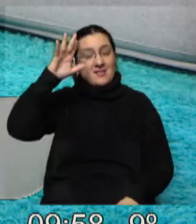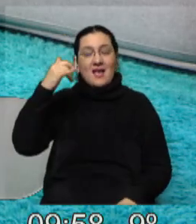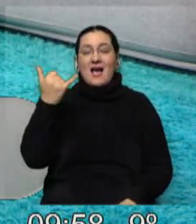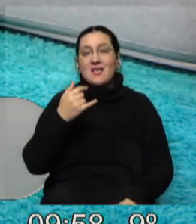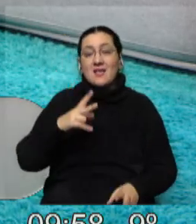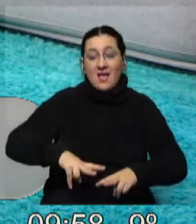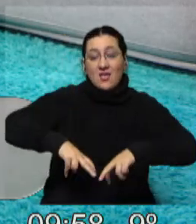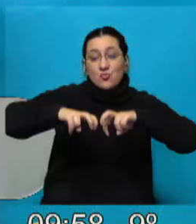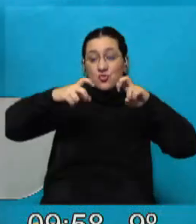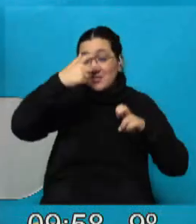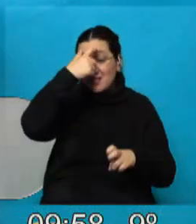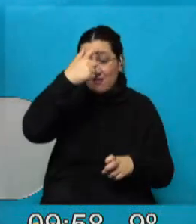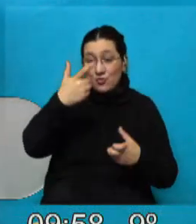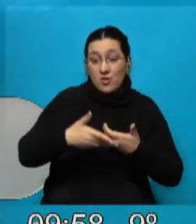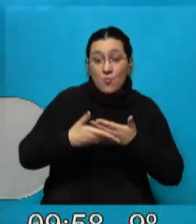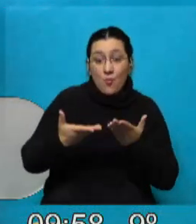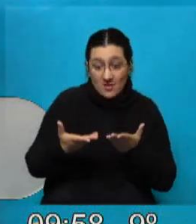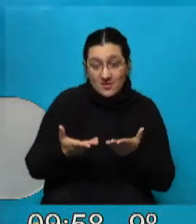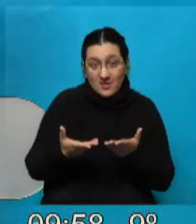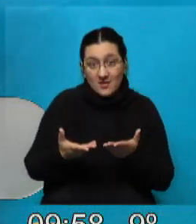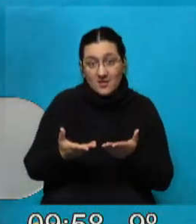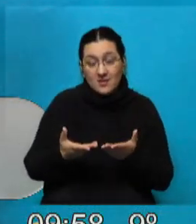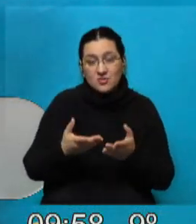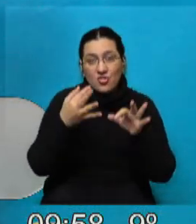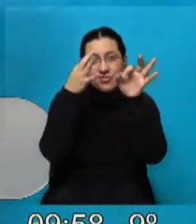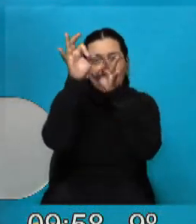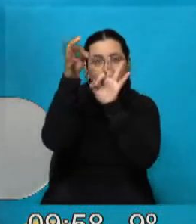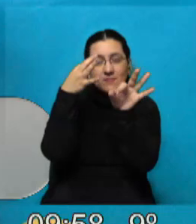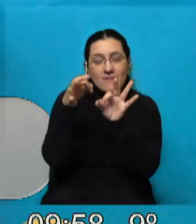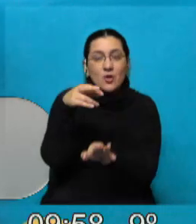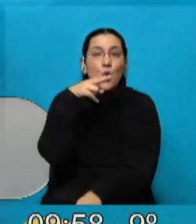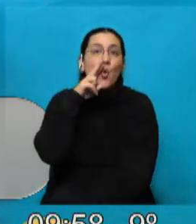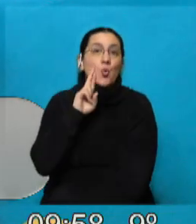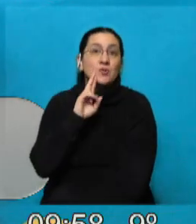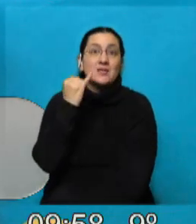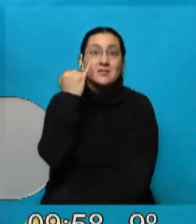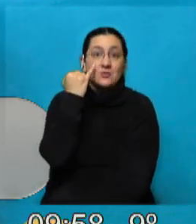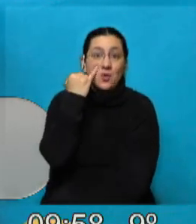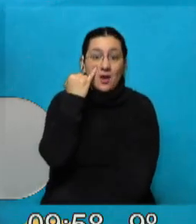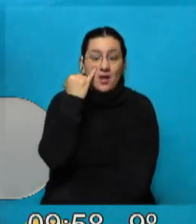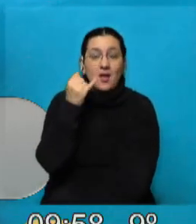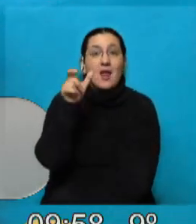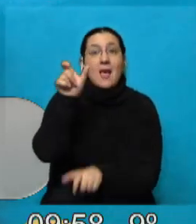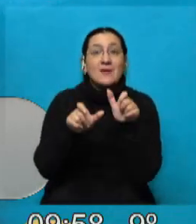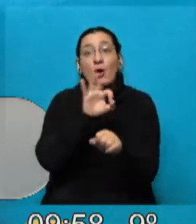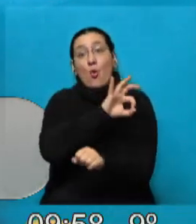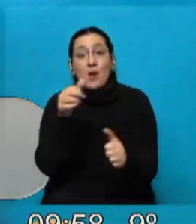lo que demuestran, en realidad son más que científicos, son descriptivos de conductas sexuales. Las personas o las parejas que practican